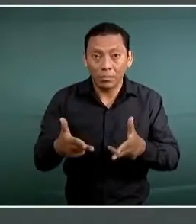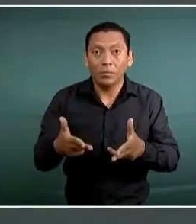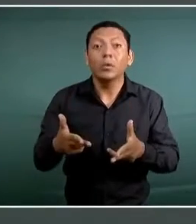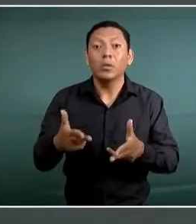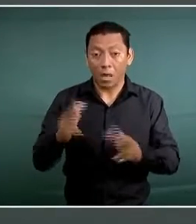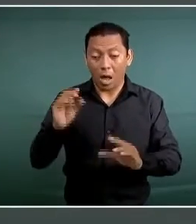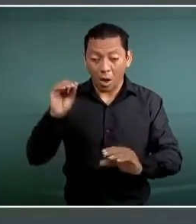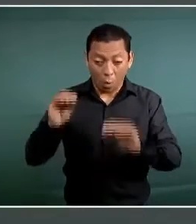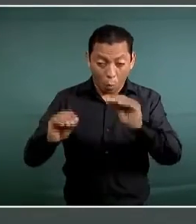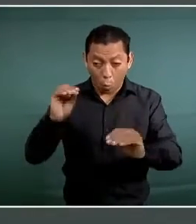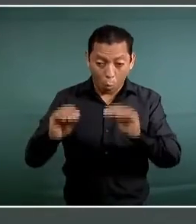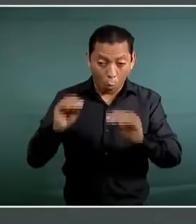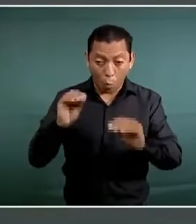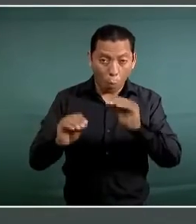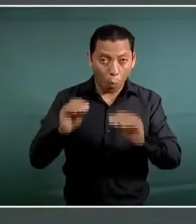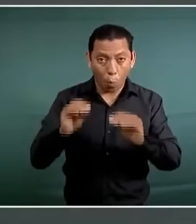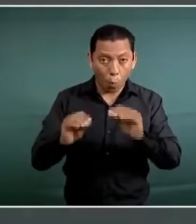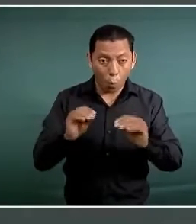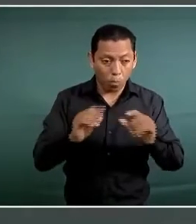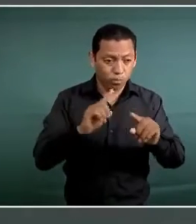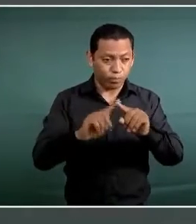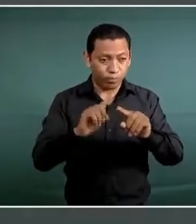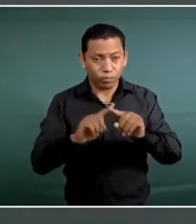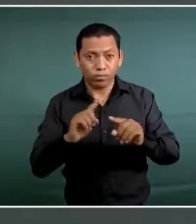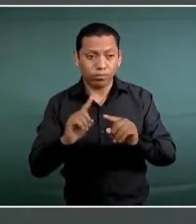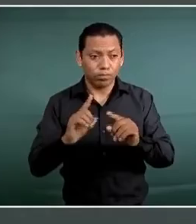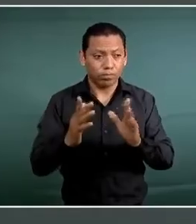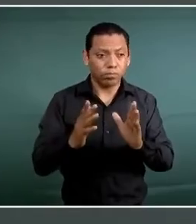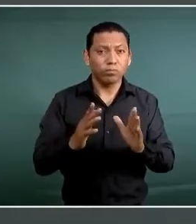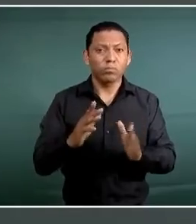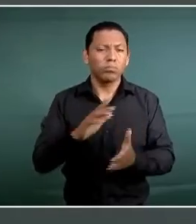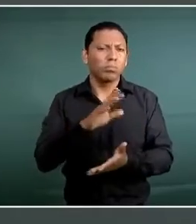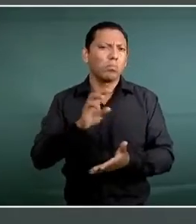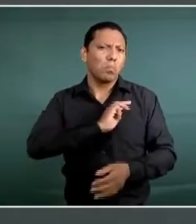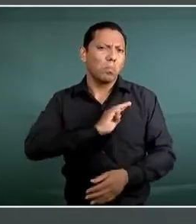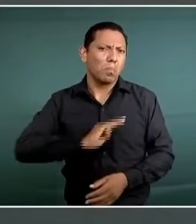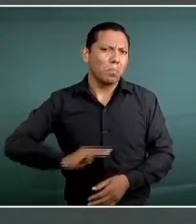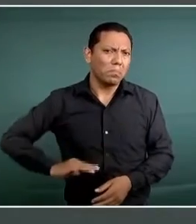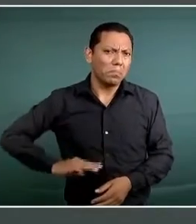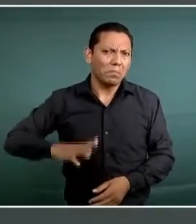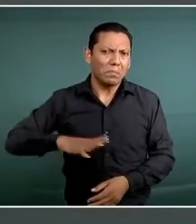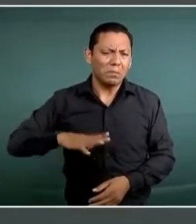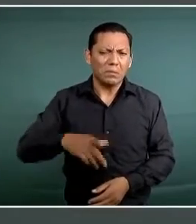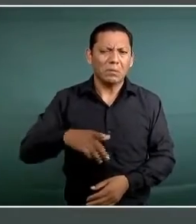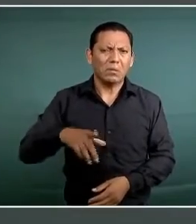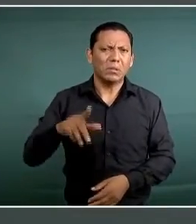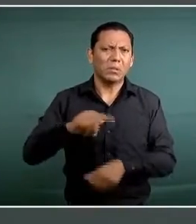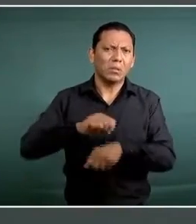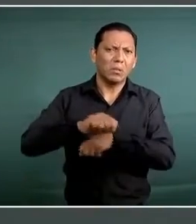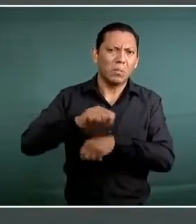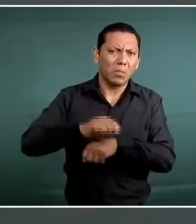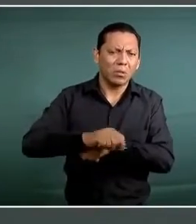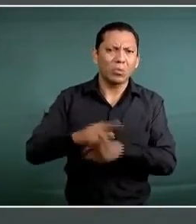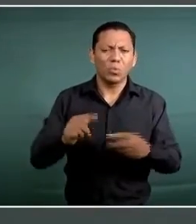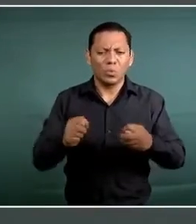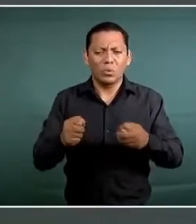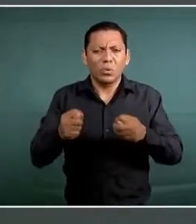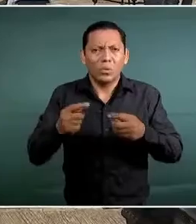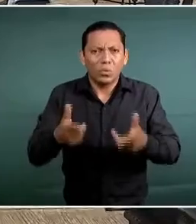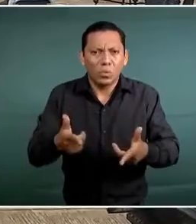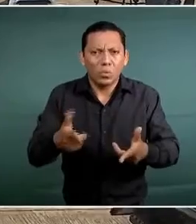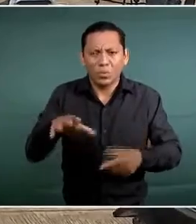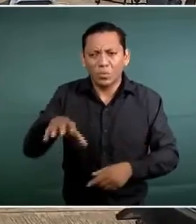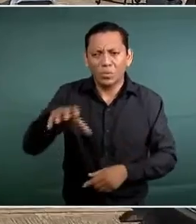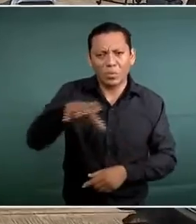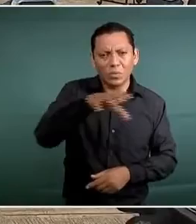ya avanzados en algunos municipios importantes como Tapachula, Tuzla Gutiérrez